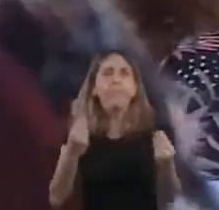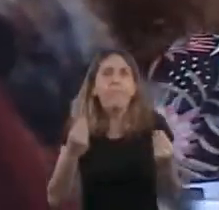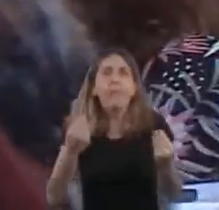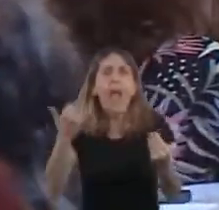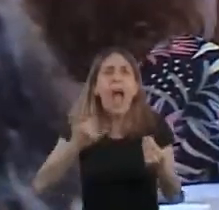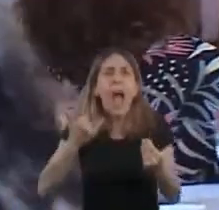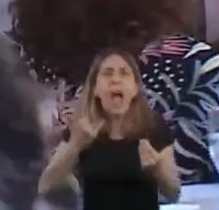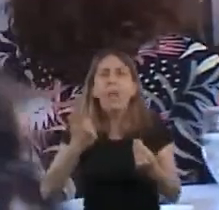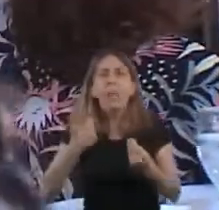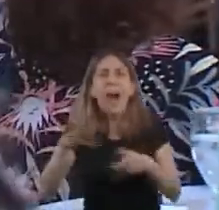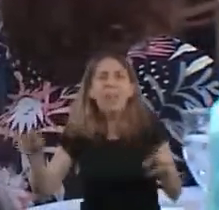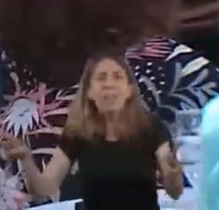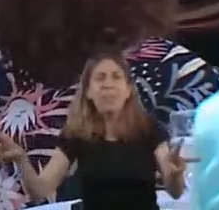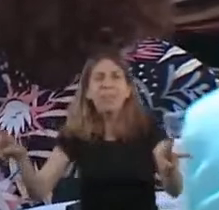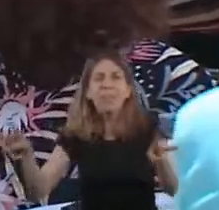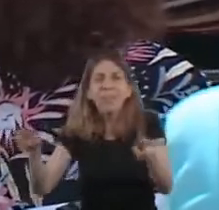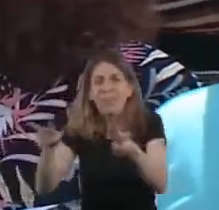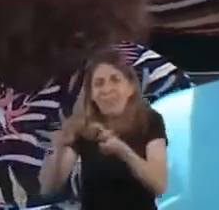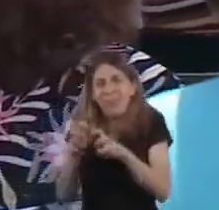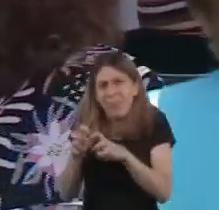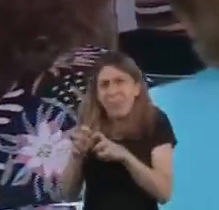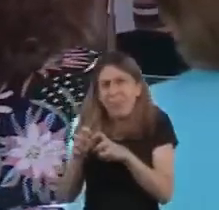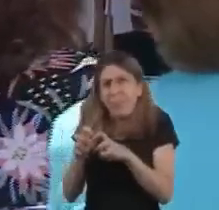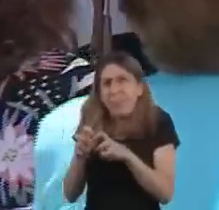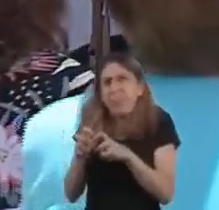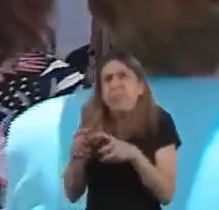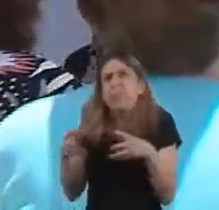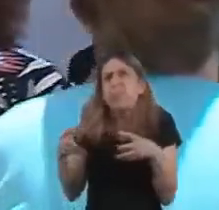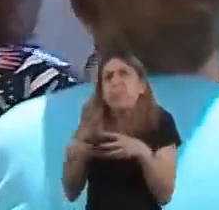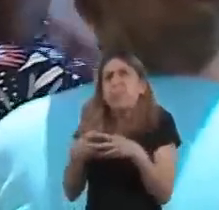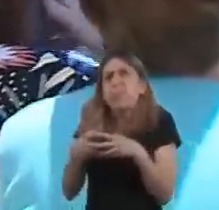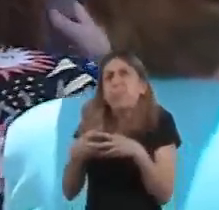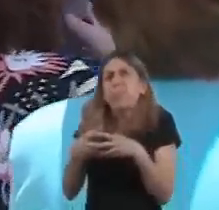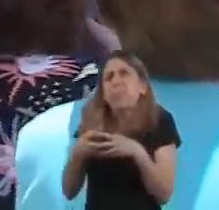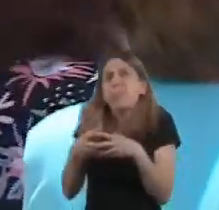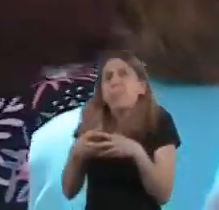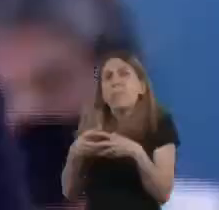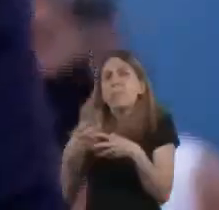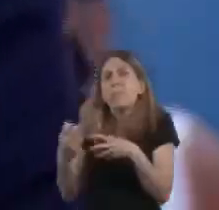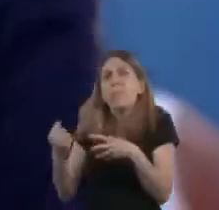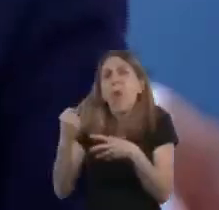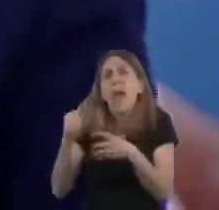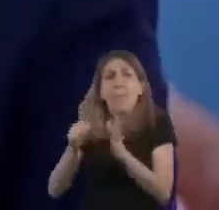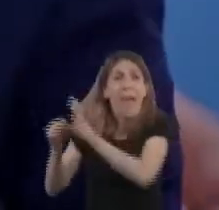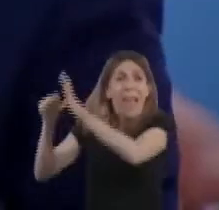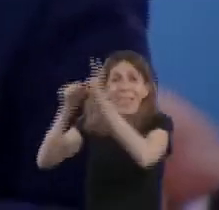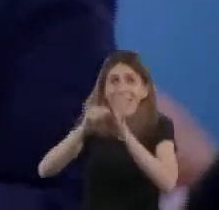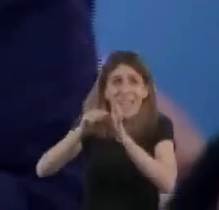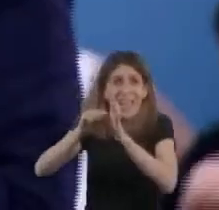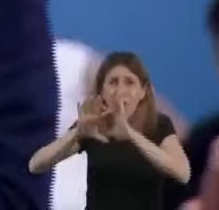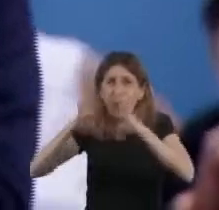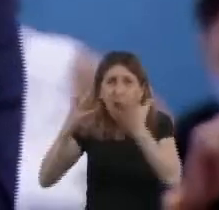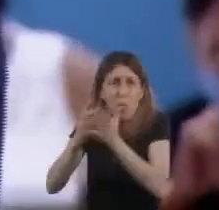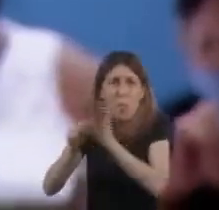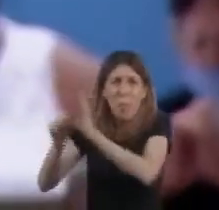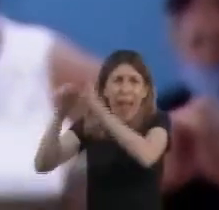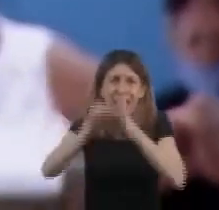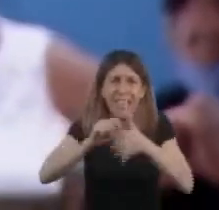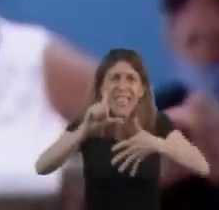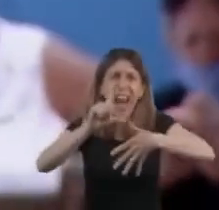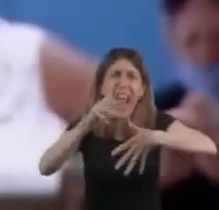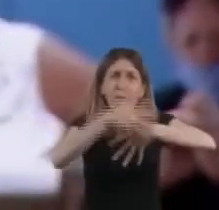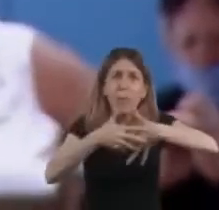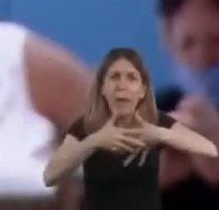mayor concentración de la riqueza en sectores muy poderosos del mundo. Eso pasó en todo el mundo. En América Latina es